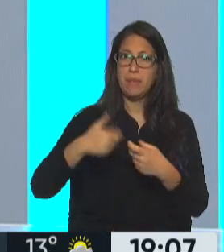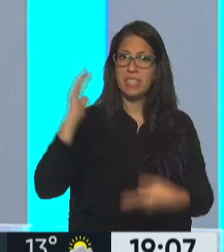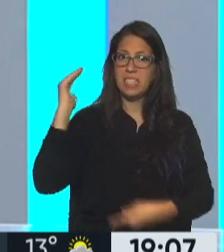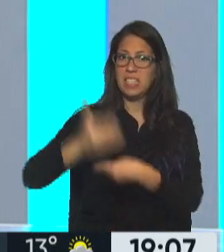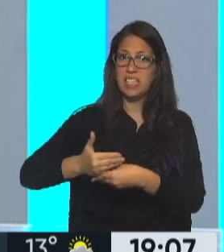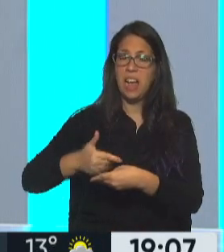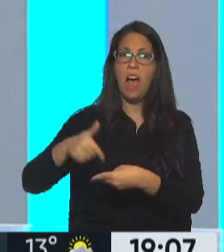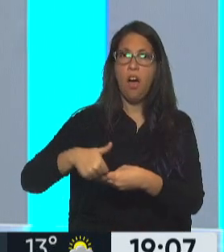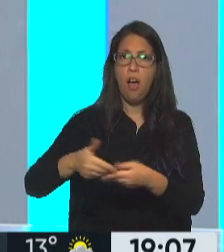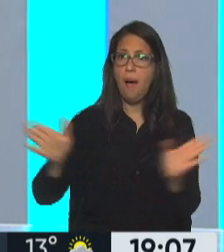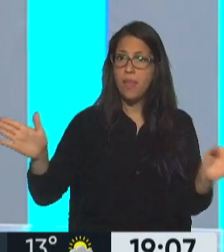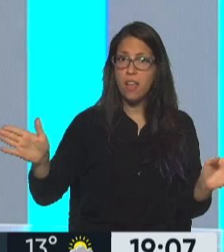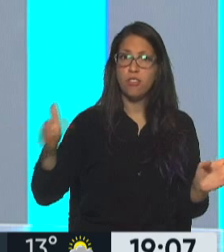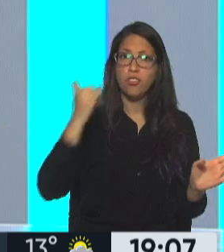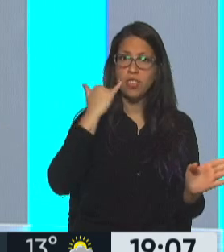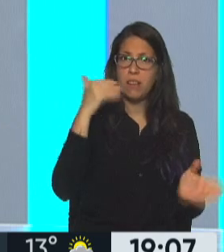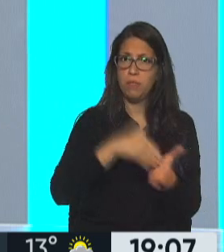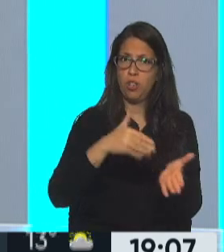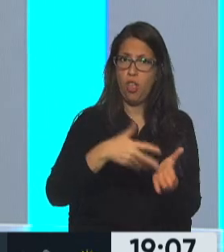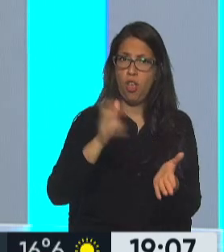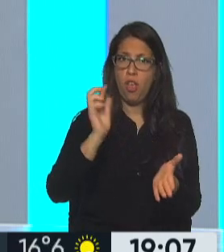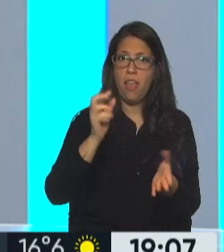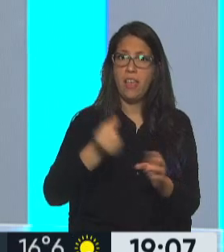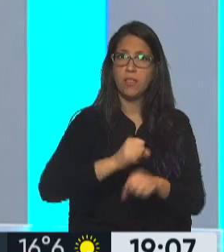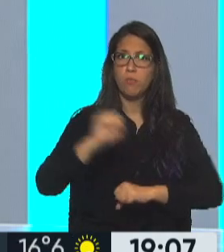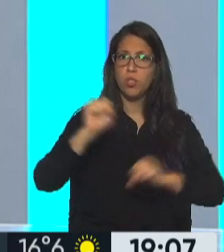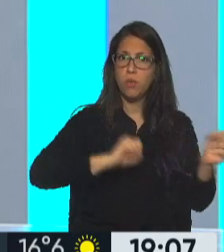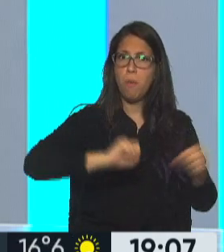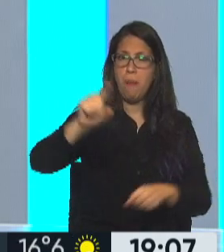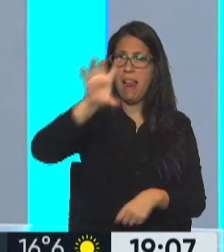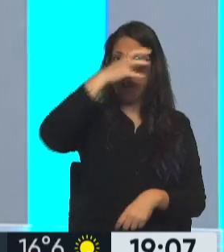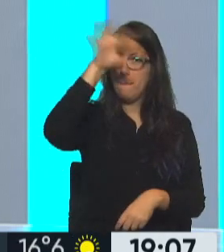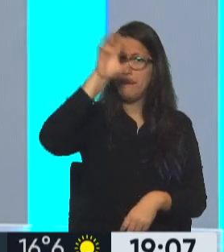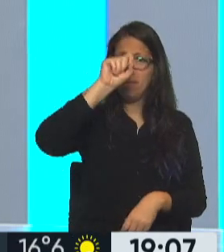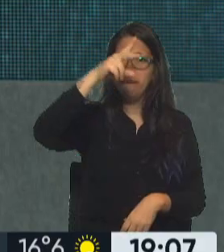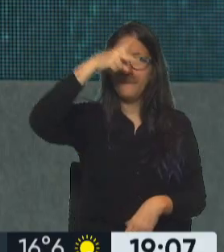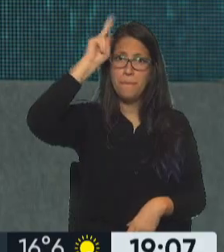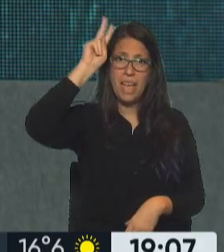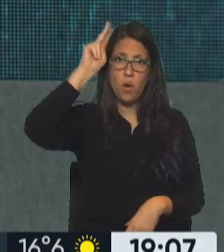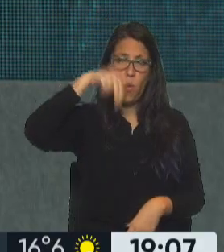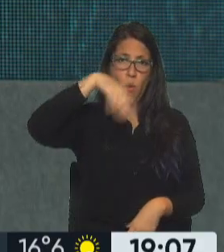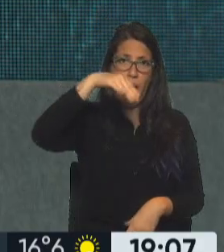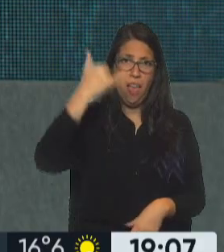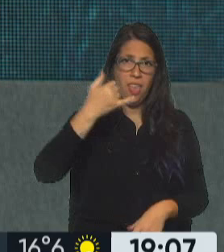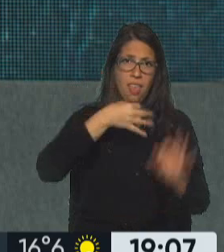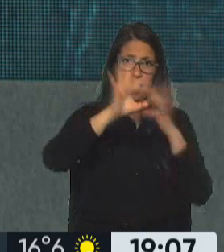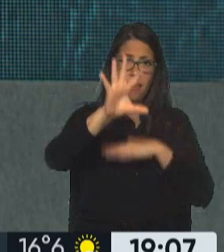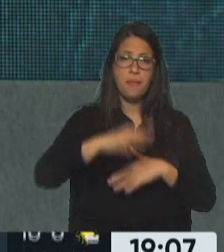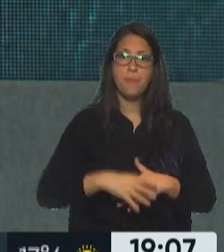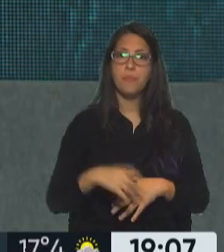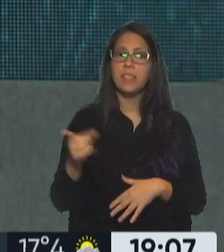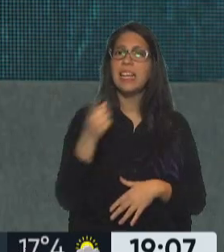ya tiene una exportación de varios millones de dólares explosivo para el sector minero en Perú ya está saliendo eso ahora me interesa